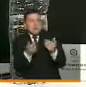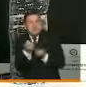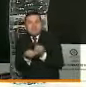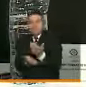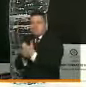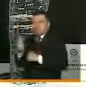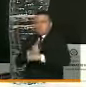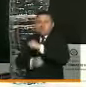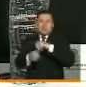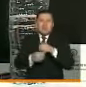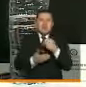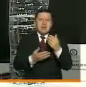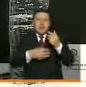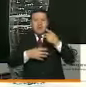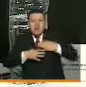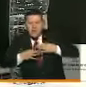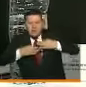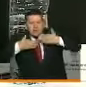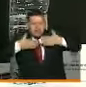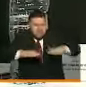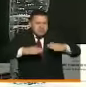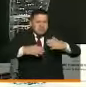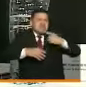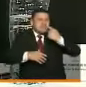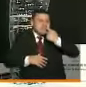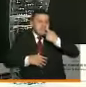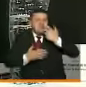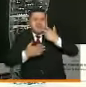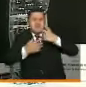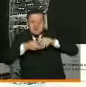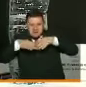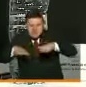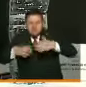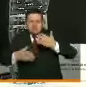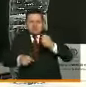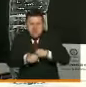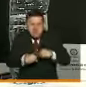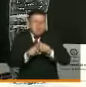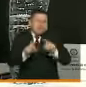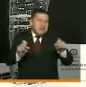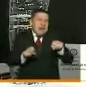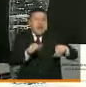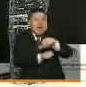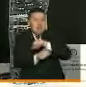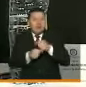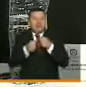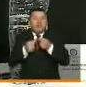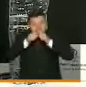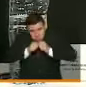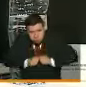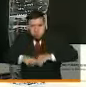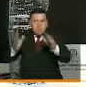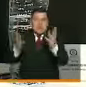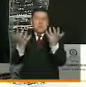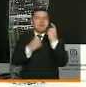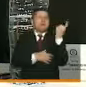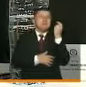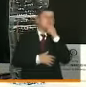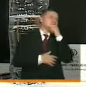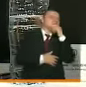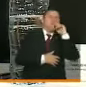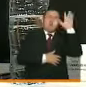tiempo la manufactura industrial vamos a lanzar presidente dentro de pocos días un programa que busca atraer inversión